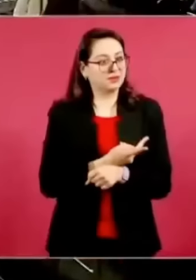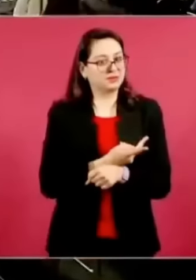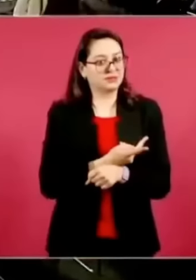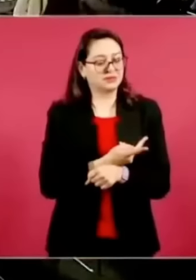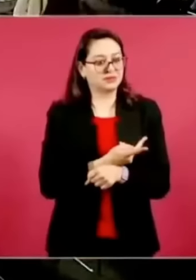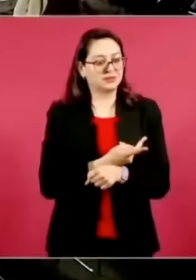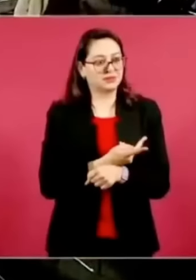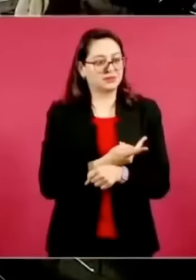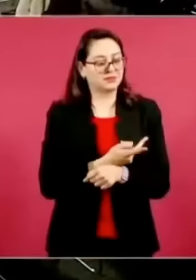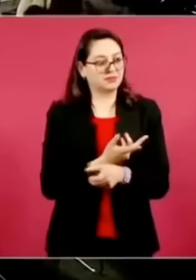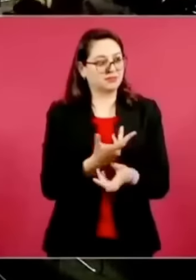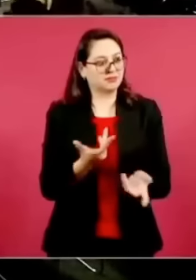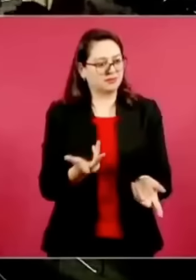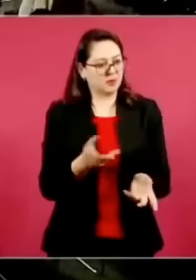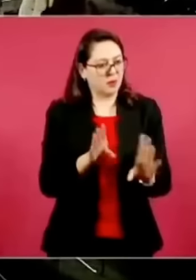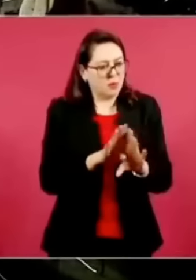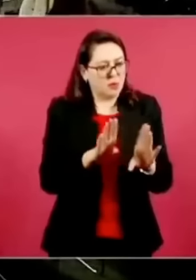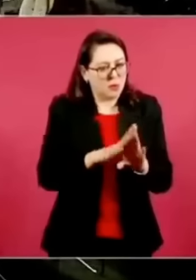que la gente